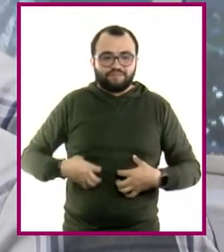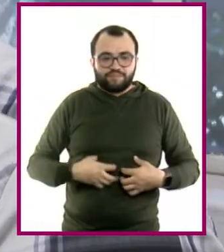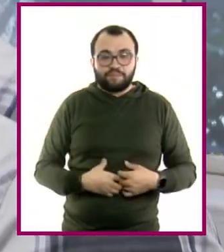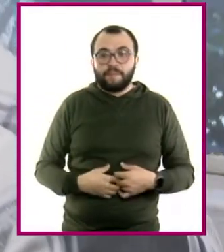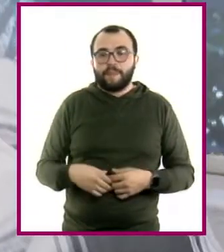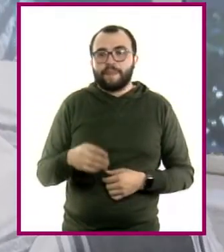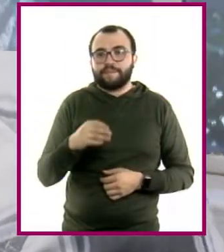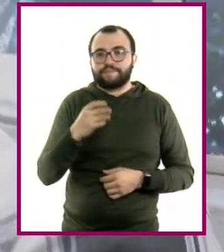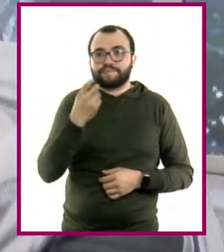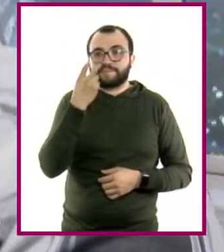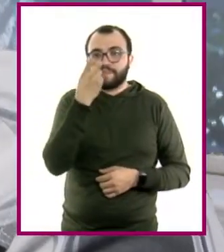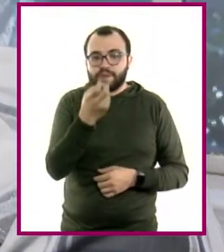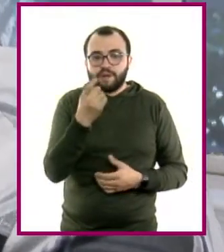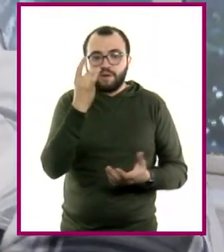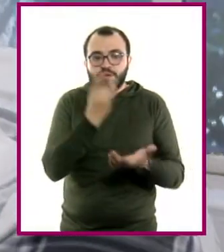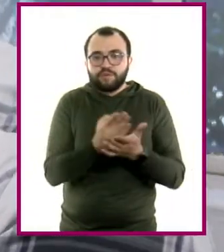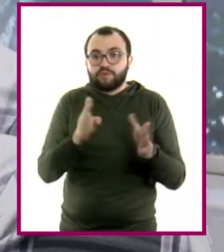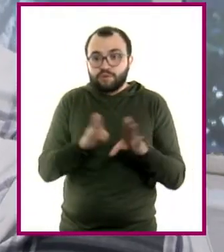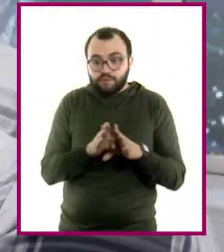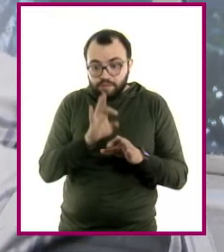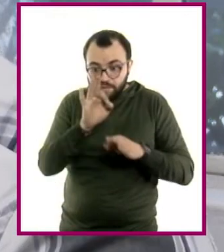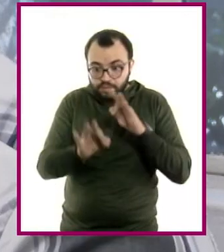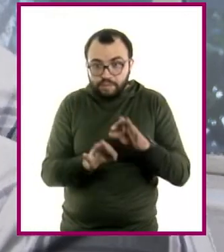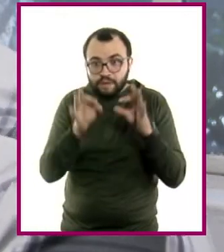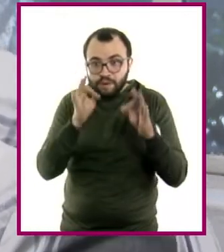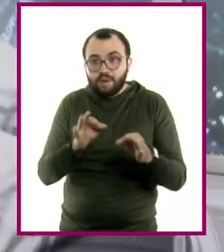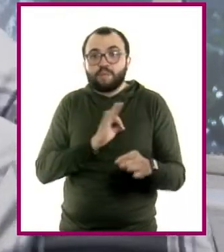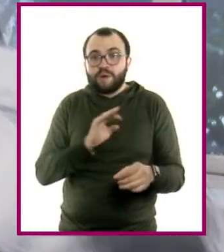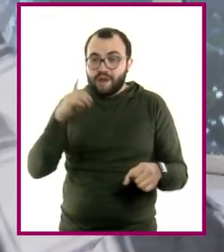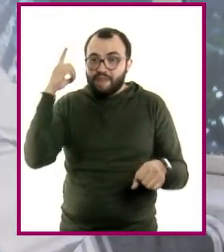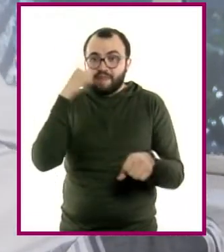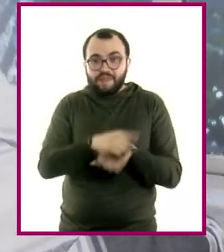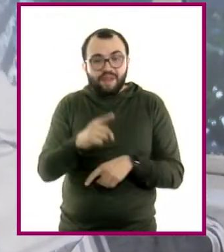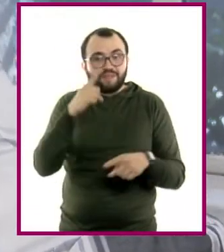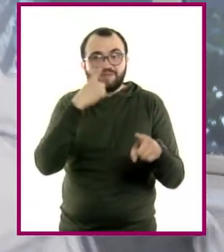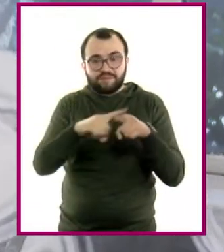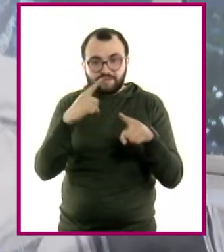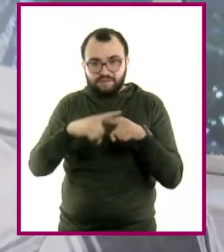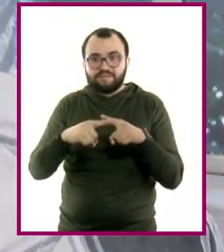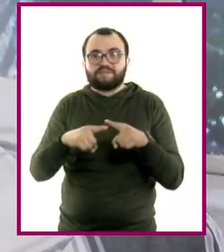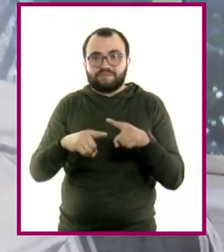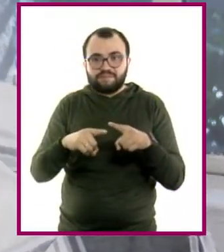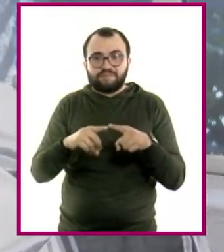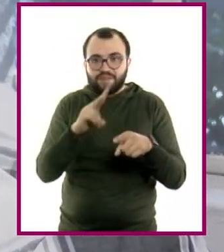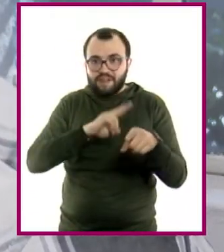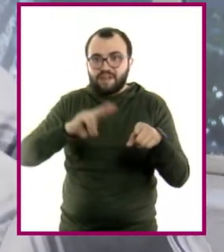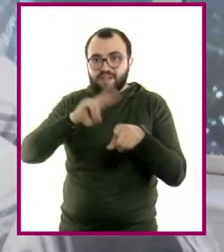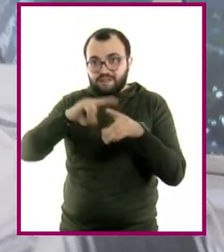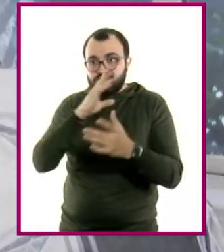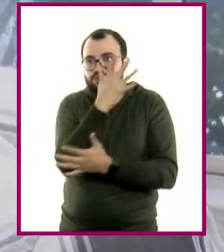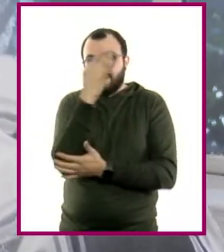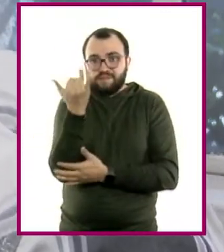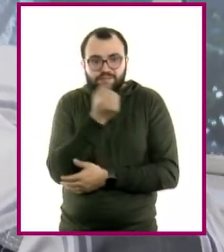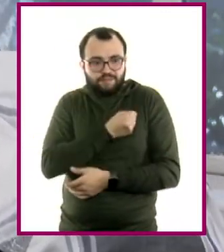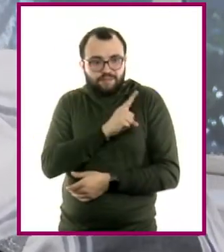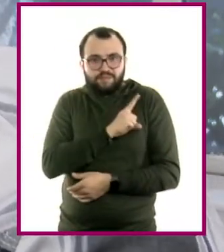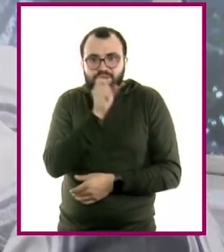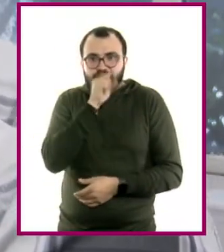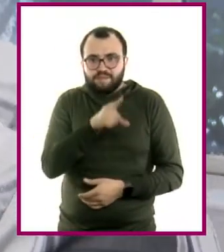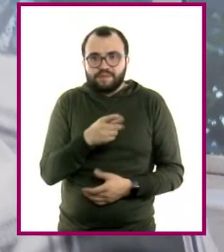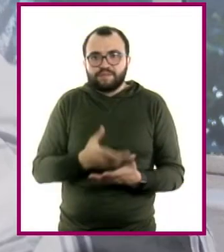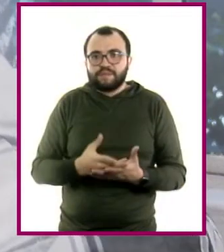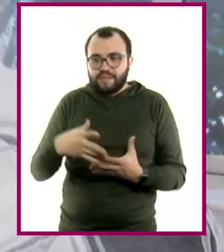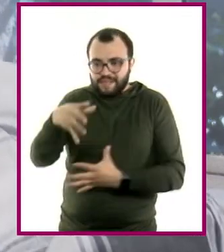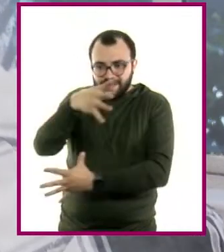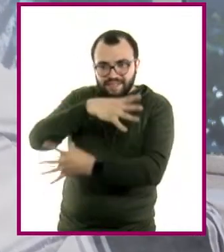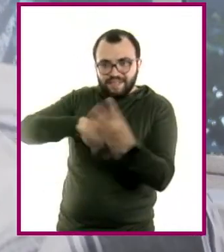los residuos no se tratan de forma adecuada, pueden provocar daños diversos al medio ambiente y a la salud. El reciclaje puede evitar el